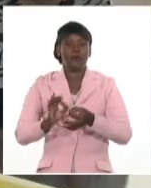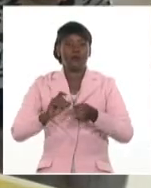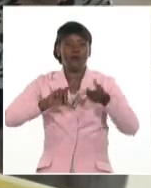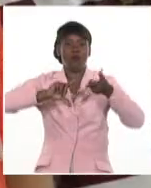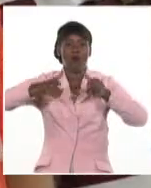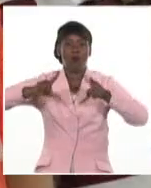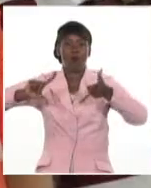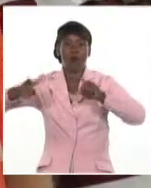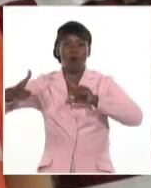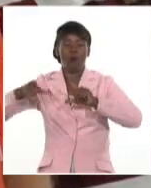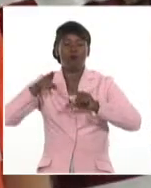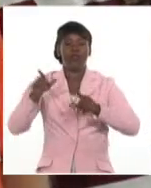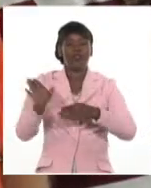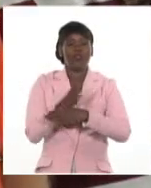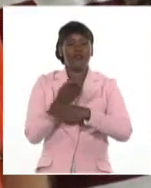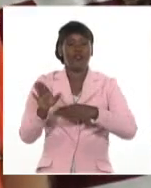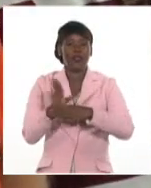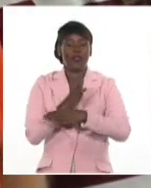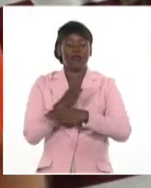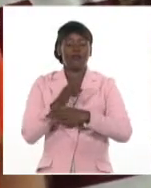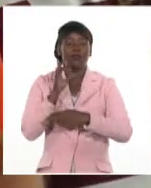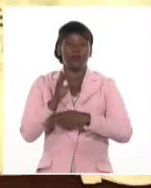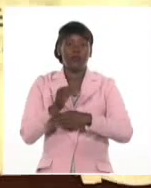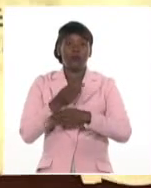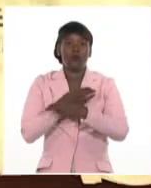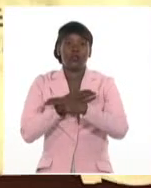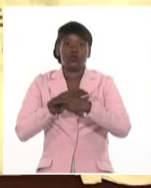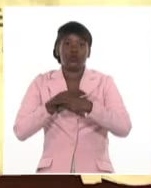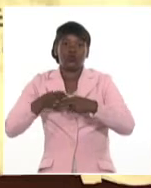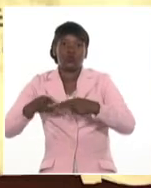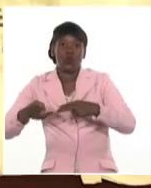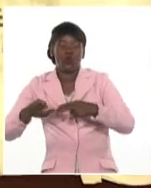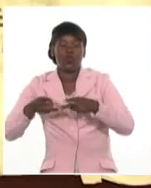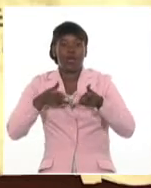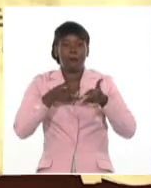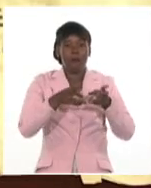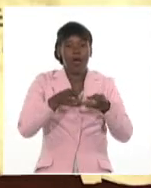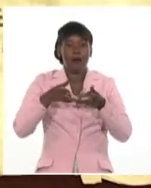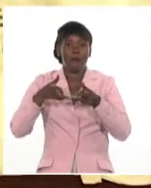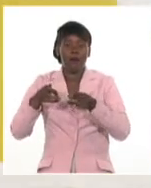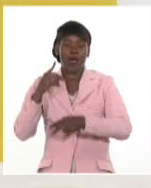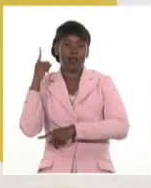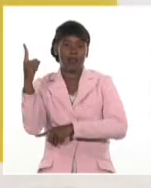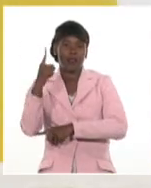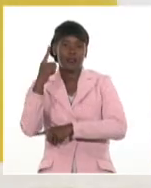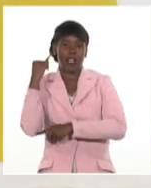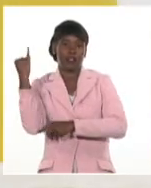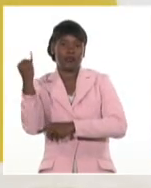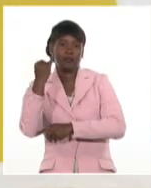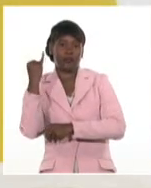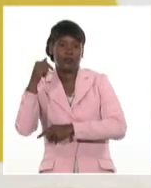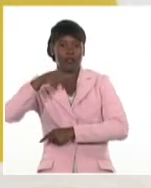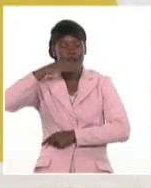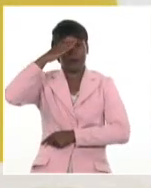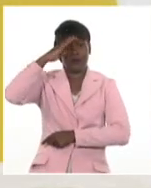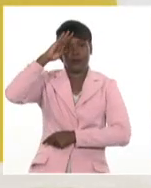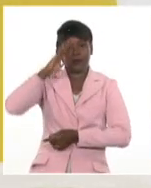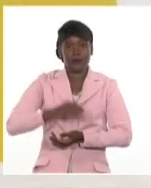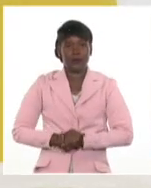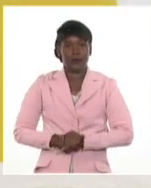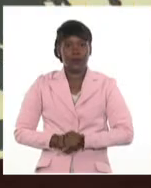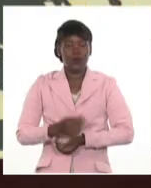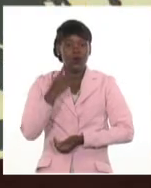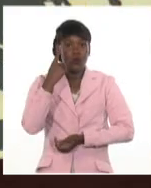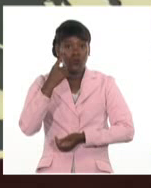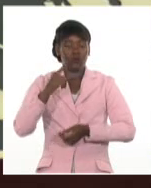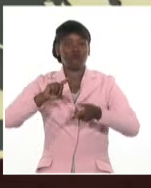la cinematografía cubana e internacional. Entre las exclusividades están los carteles de los documentales Ciclón de Santiago